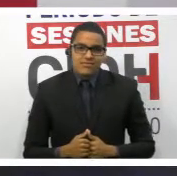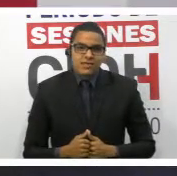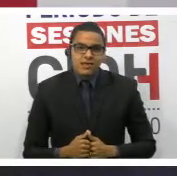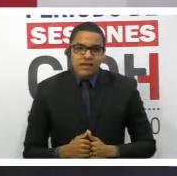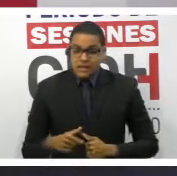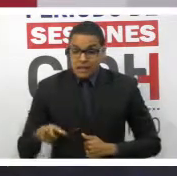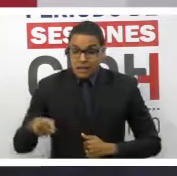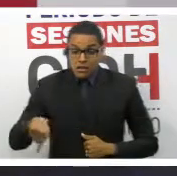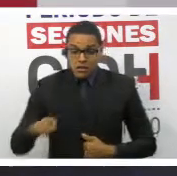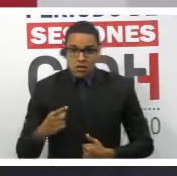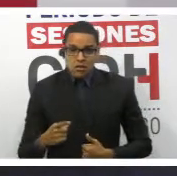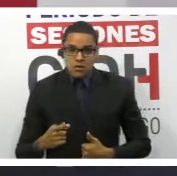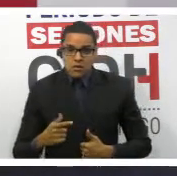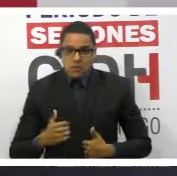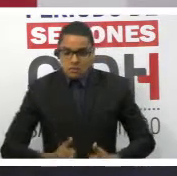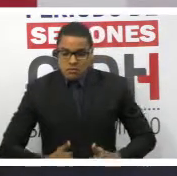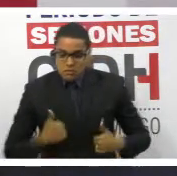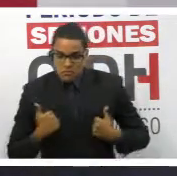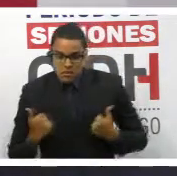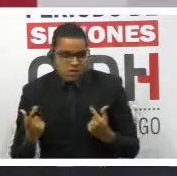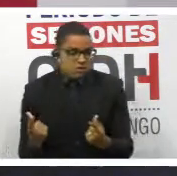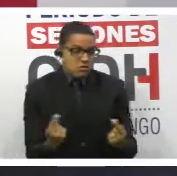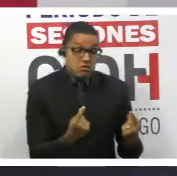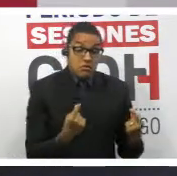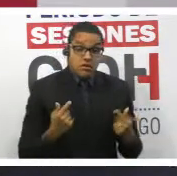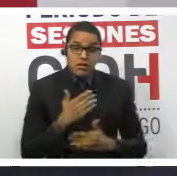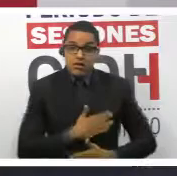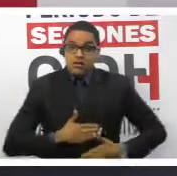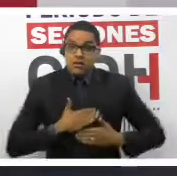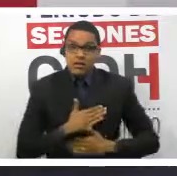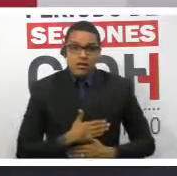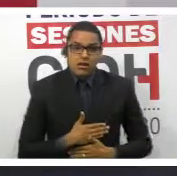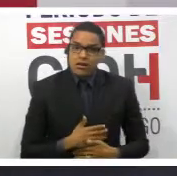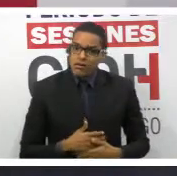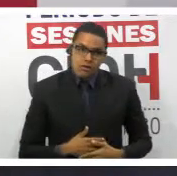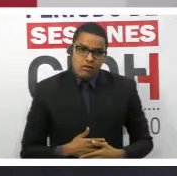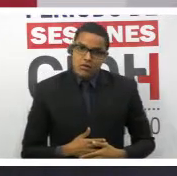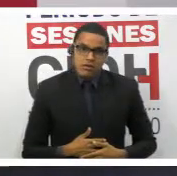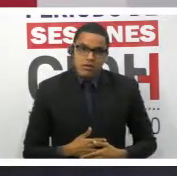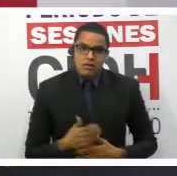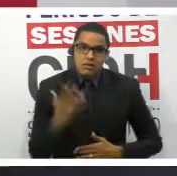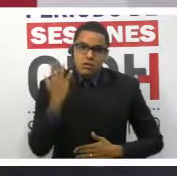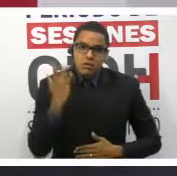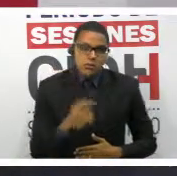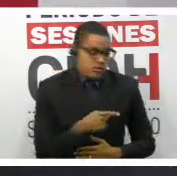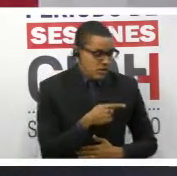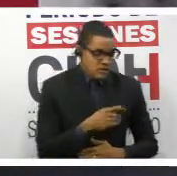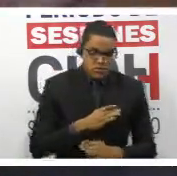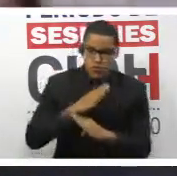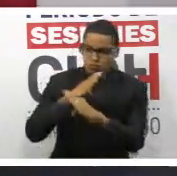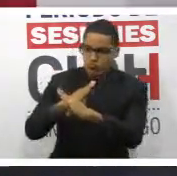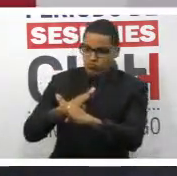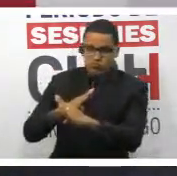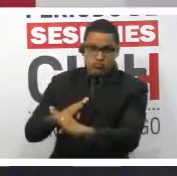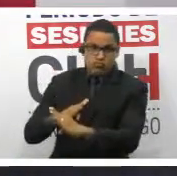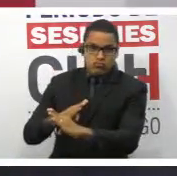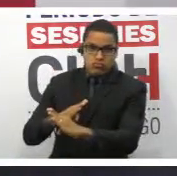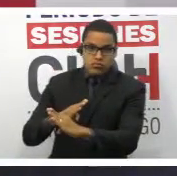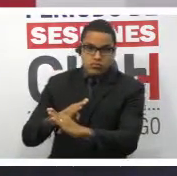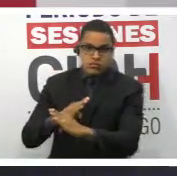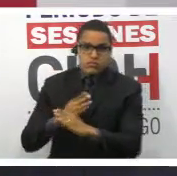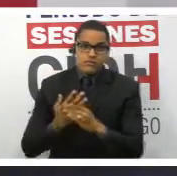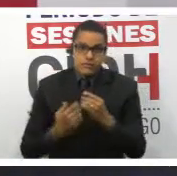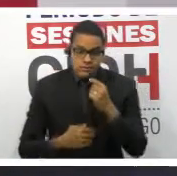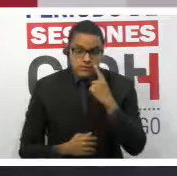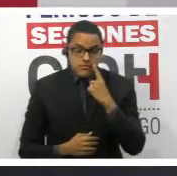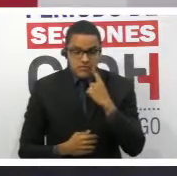a instaurar es el control de los datos de cientos de centros